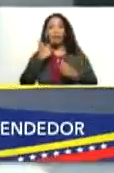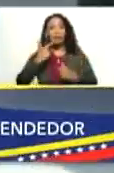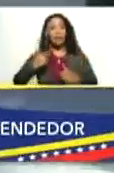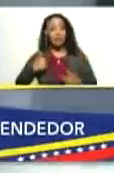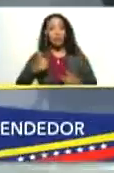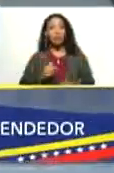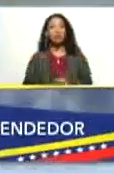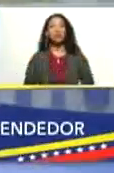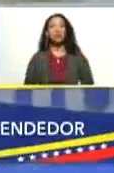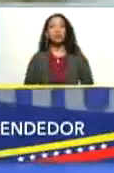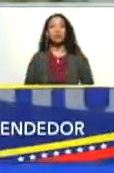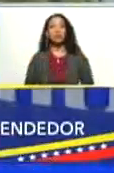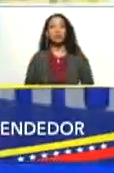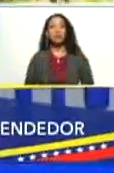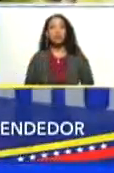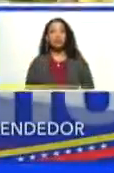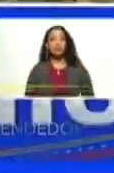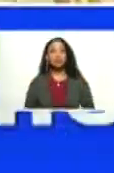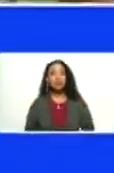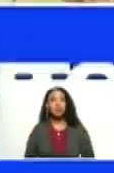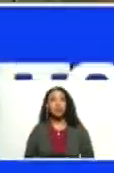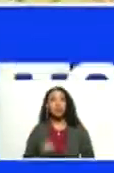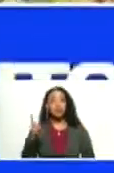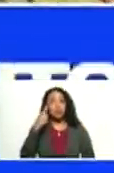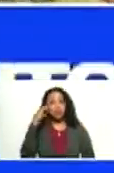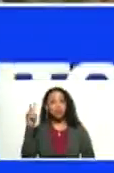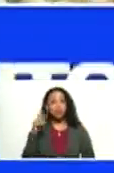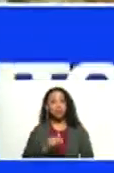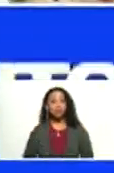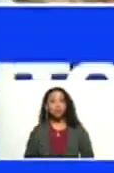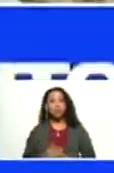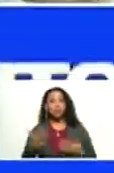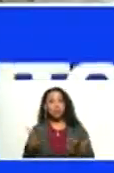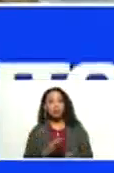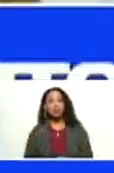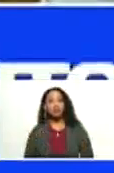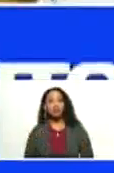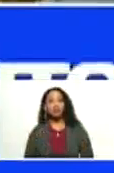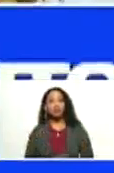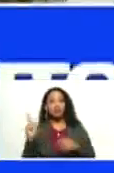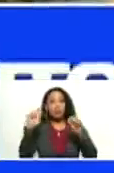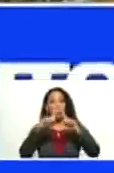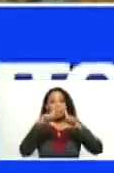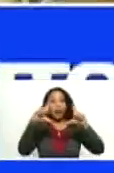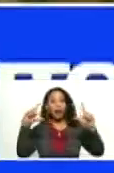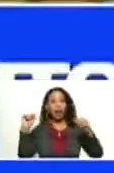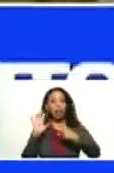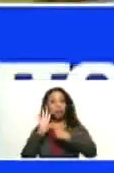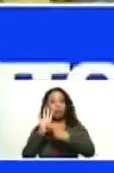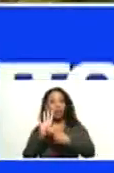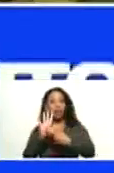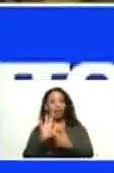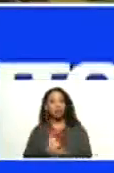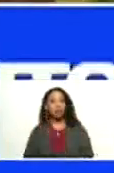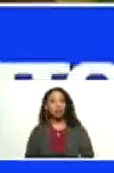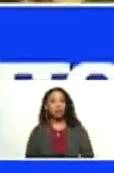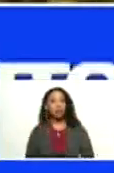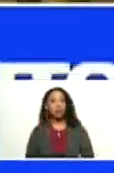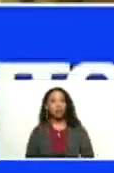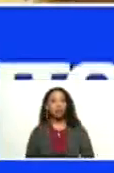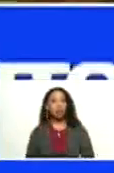Efraín? Y el rancho ardiendo. ¿Ah? Mire esta rola empanada. Coño, eso es que comience